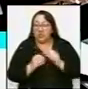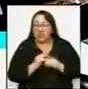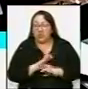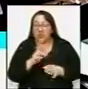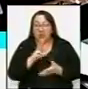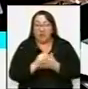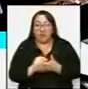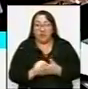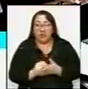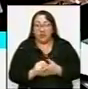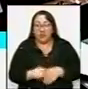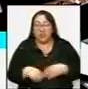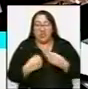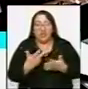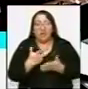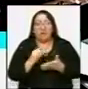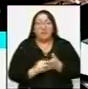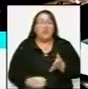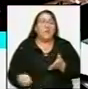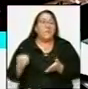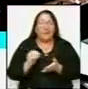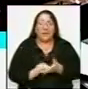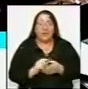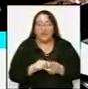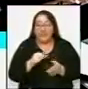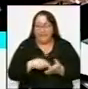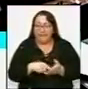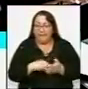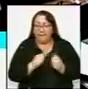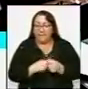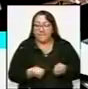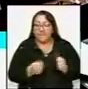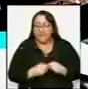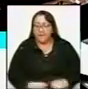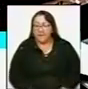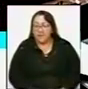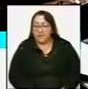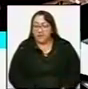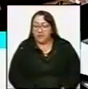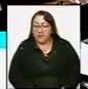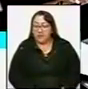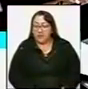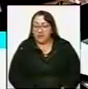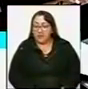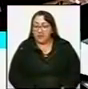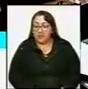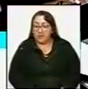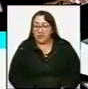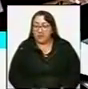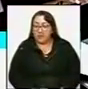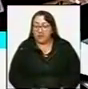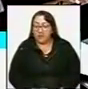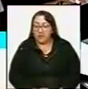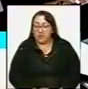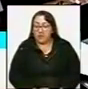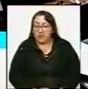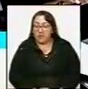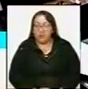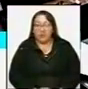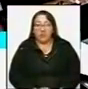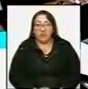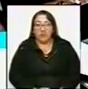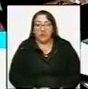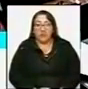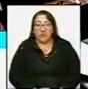esos 3 meses, se le da 3 meses más, pero ahí sí con suspensión. Y si al finalizar los 3 meses con suspensión,